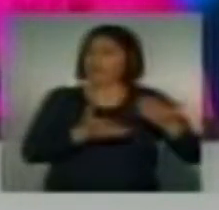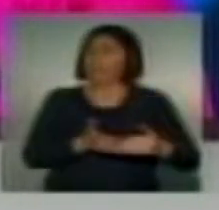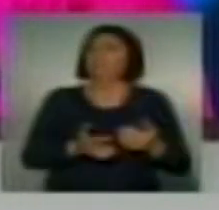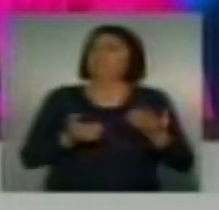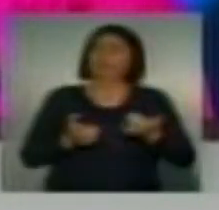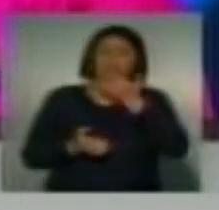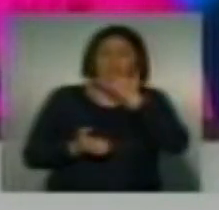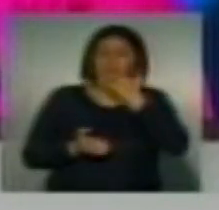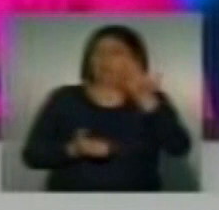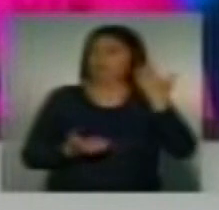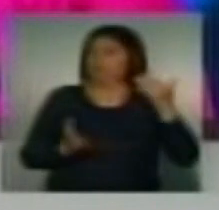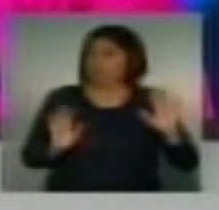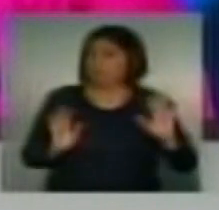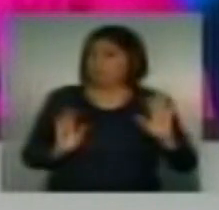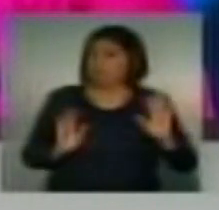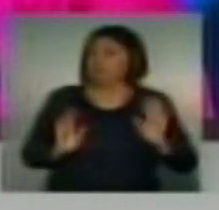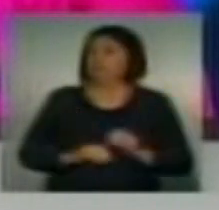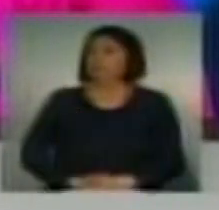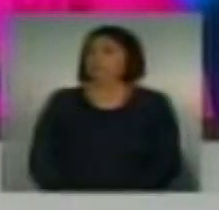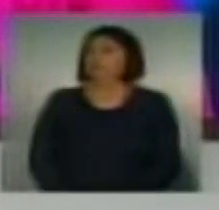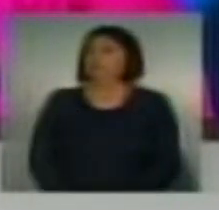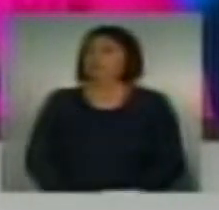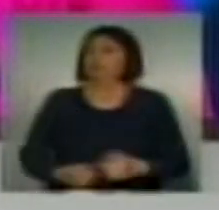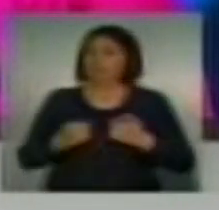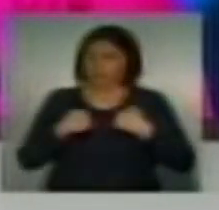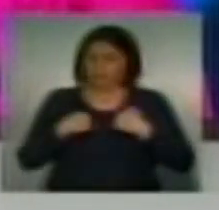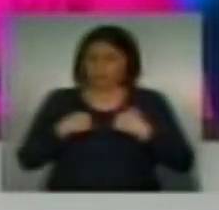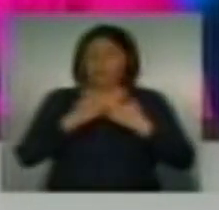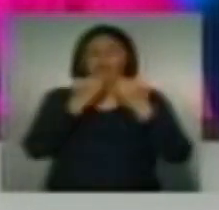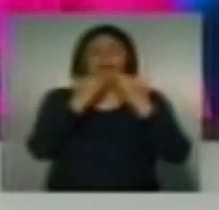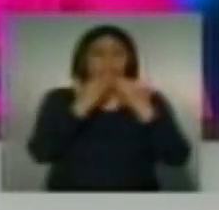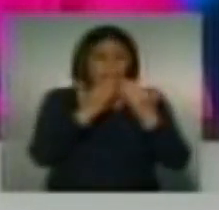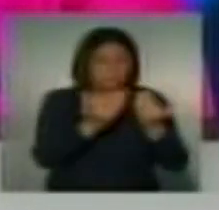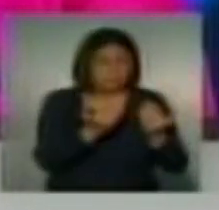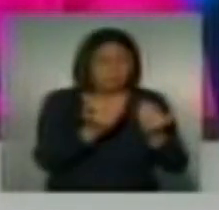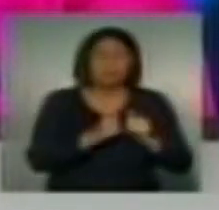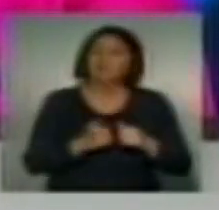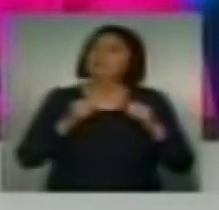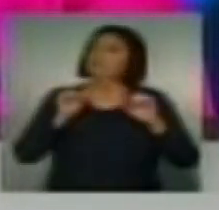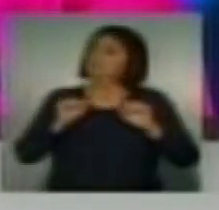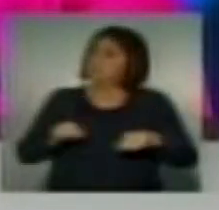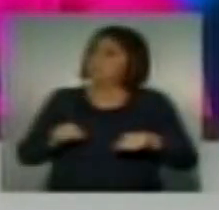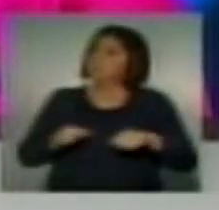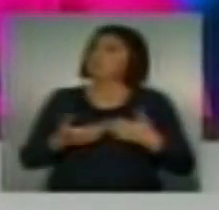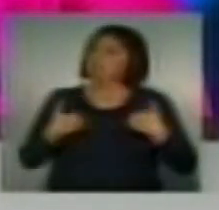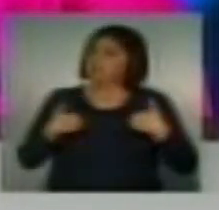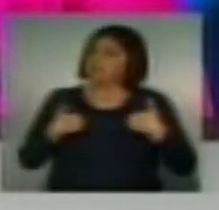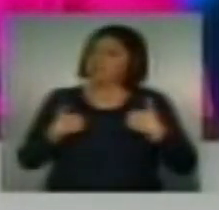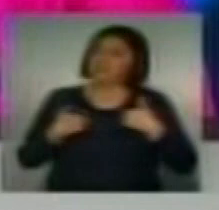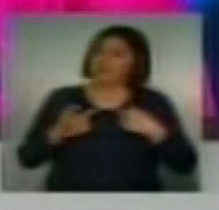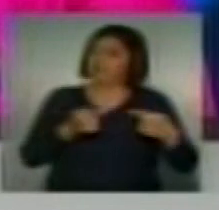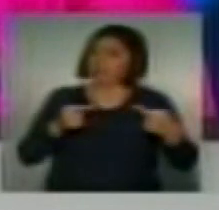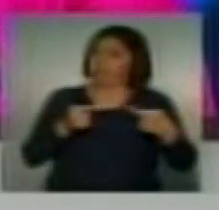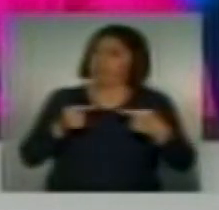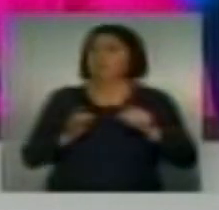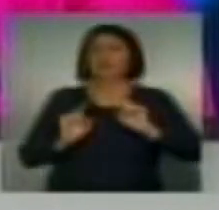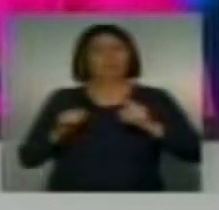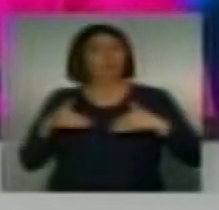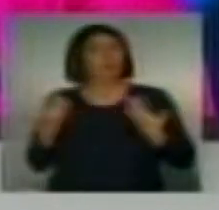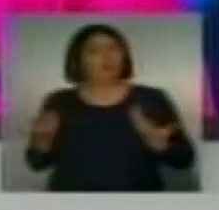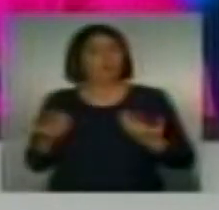que pasó tengo agradecimiento hemos tenido discrepancias que no puedo